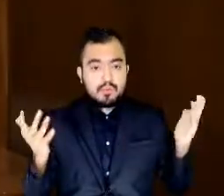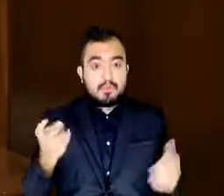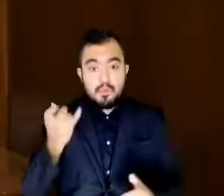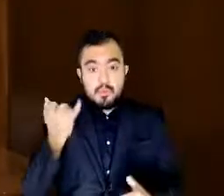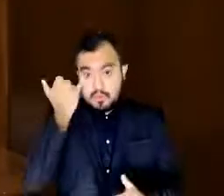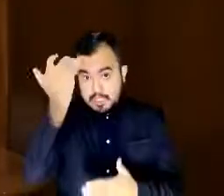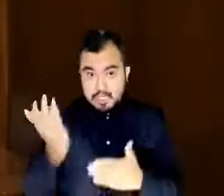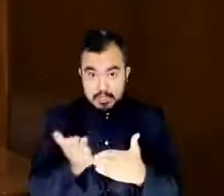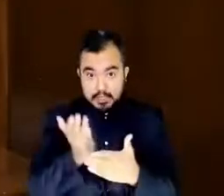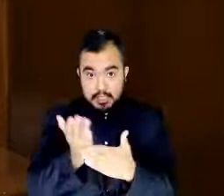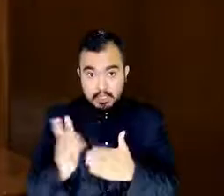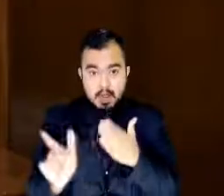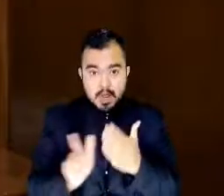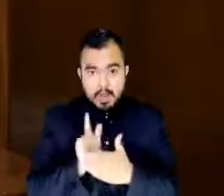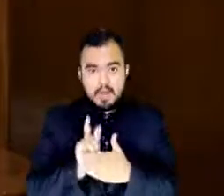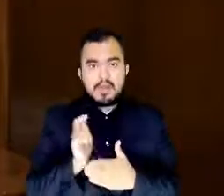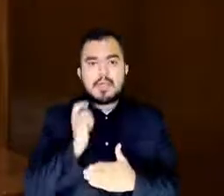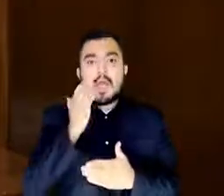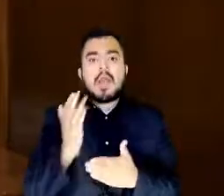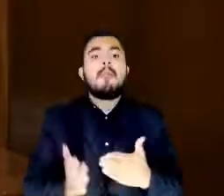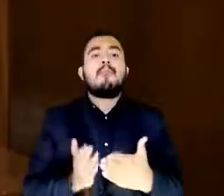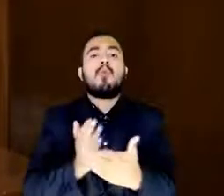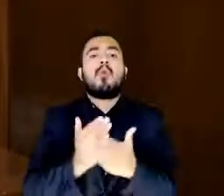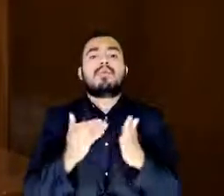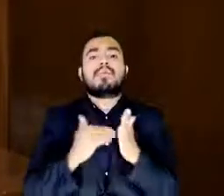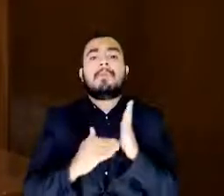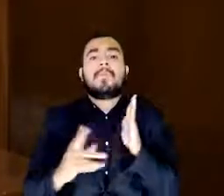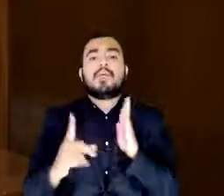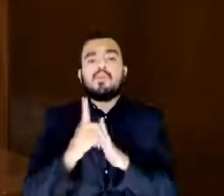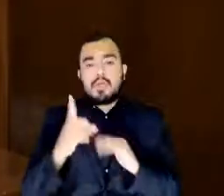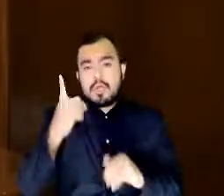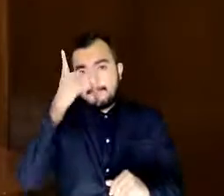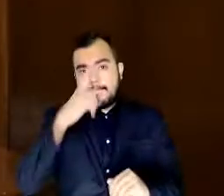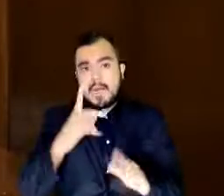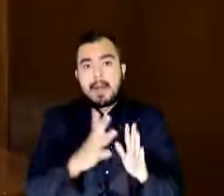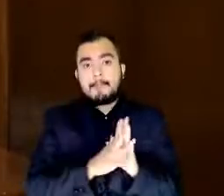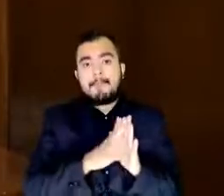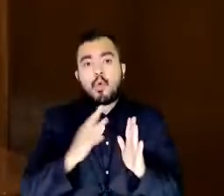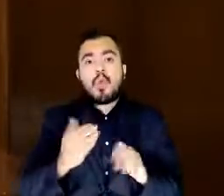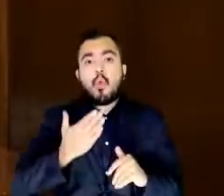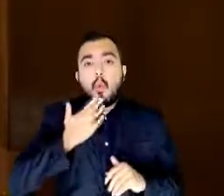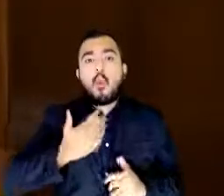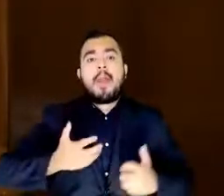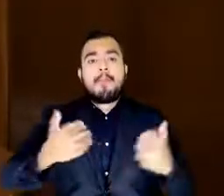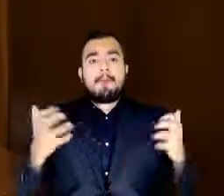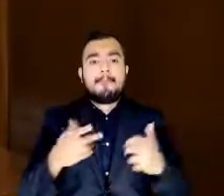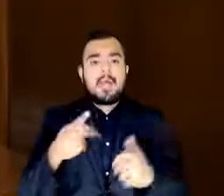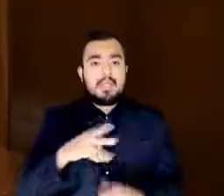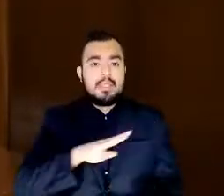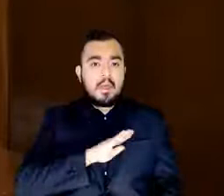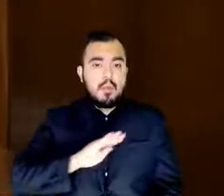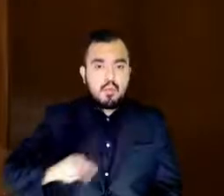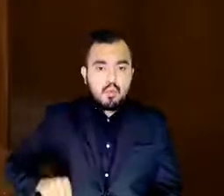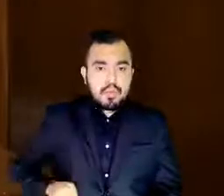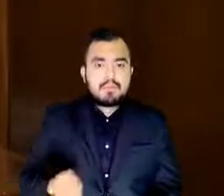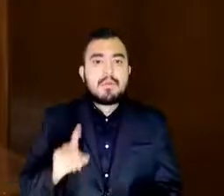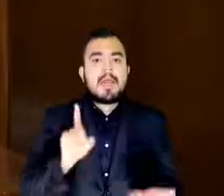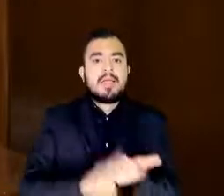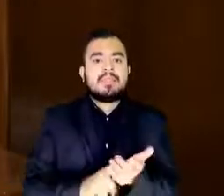ley proponemos la metodología basada en el modelo de buenas prácticas municipales que se